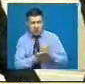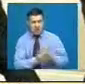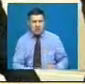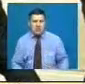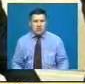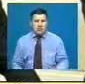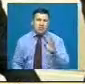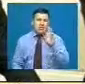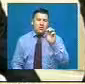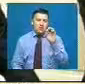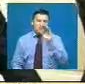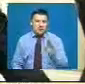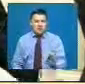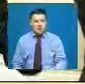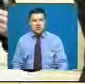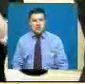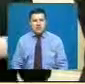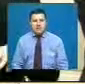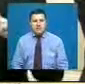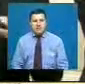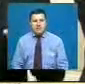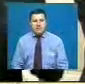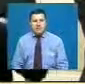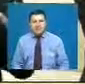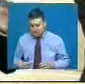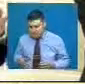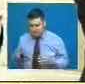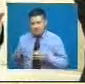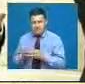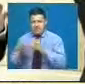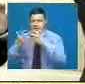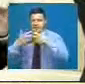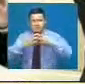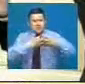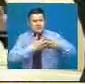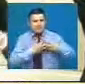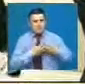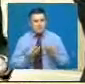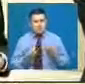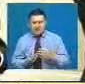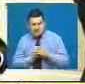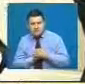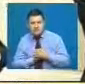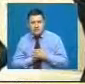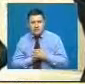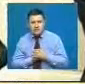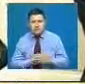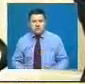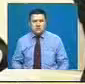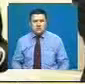del 80%, con los de una serie de empresas privadas